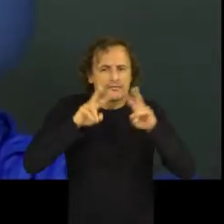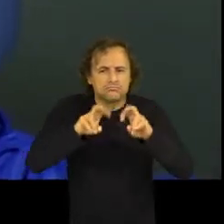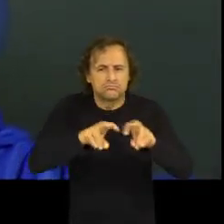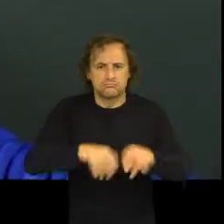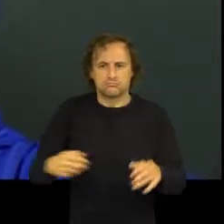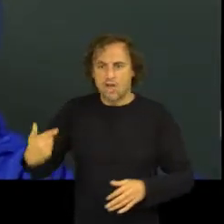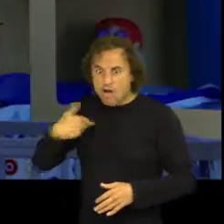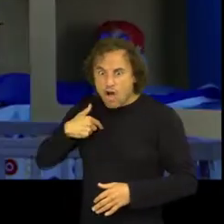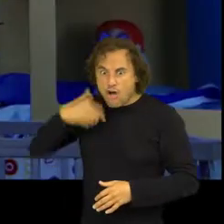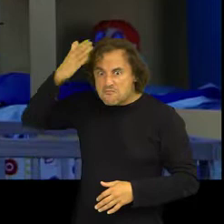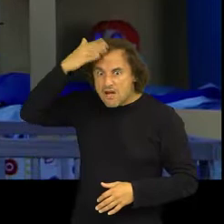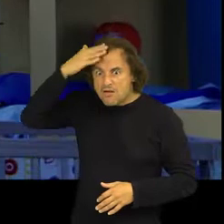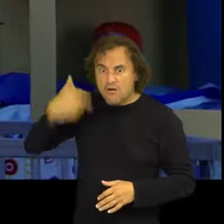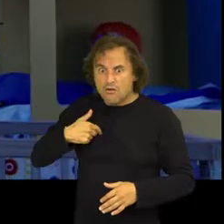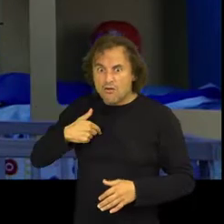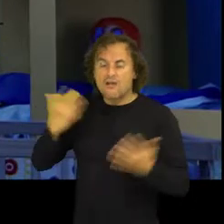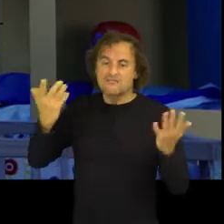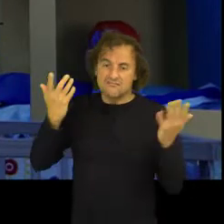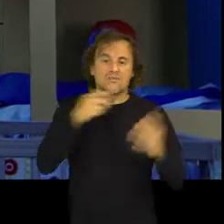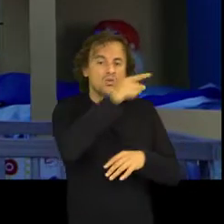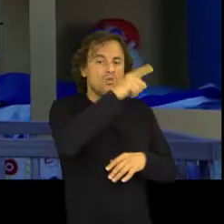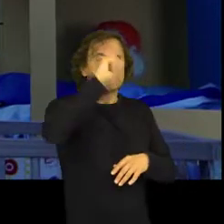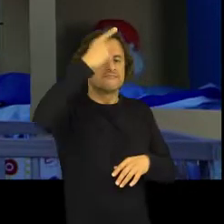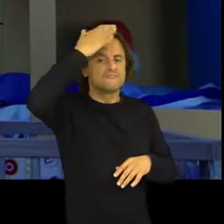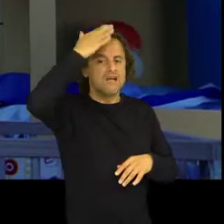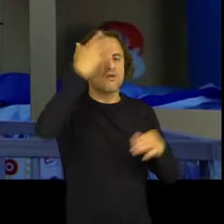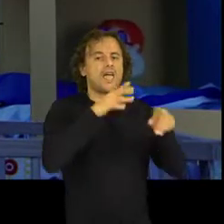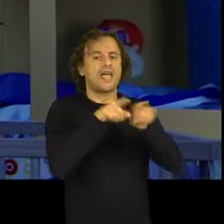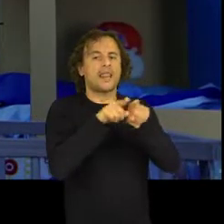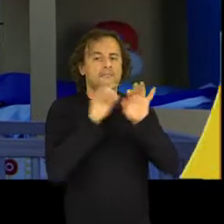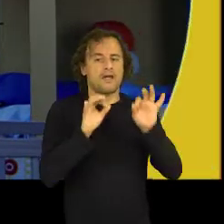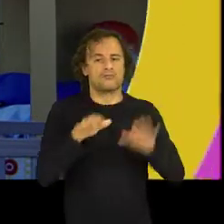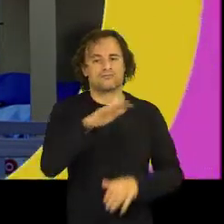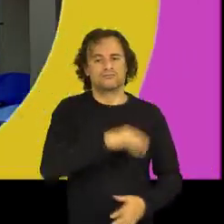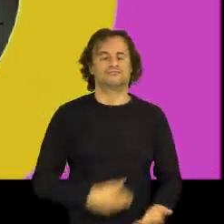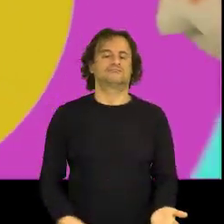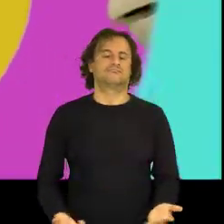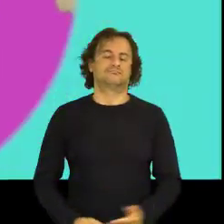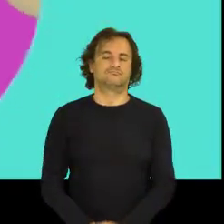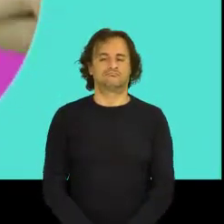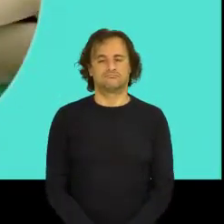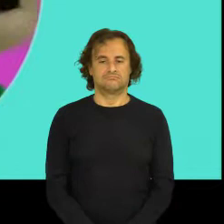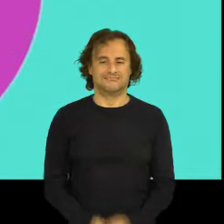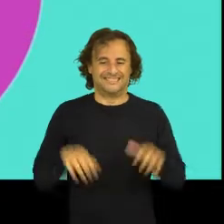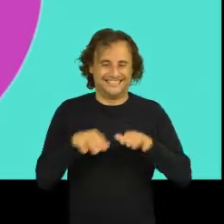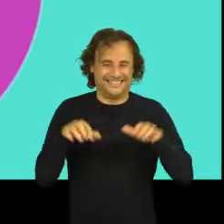O maior. Sí, Carlos. Ti é o irmán maior.